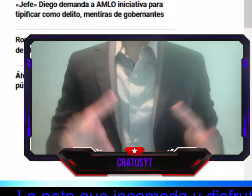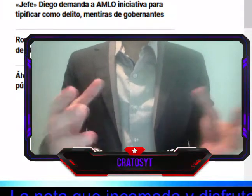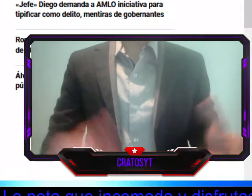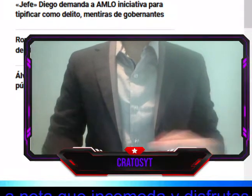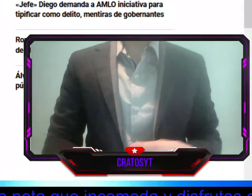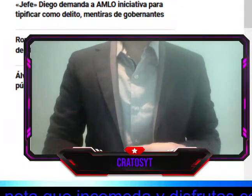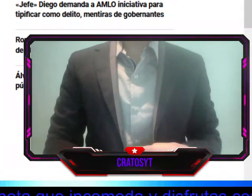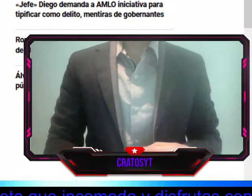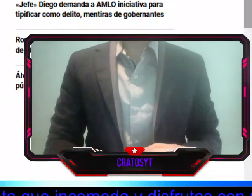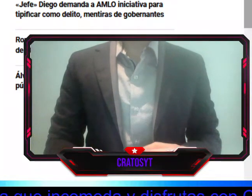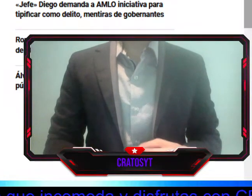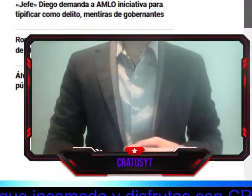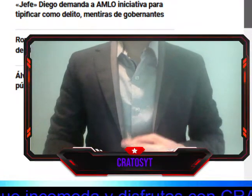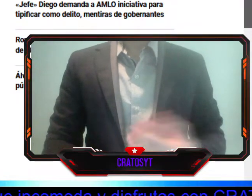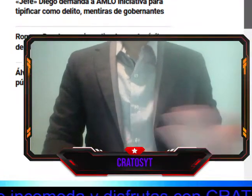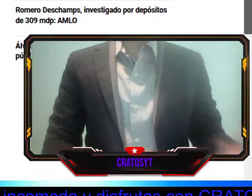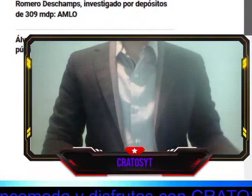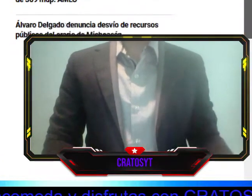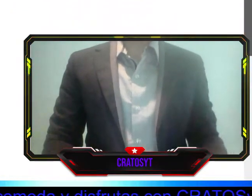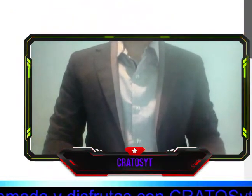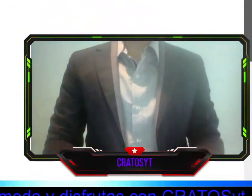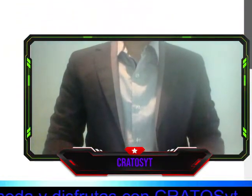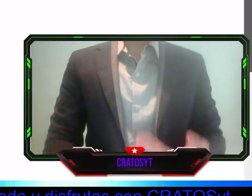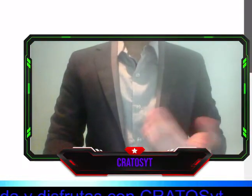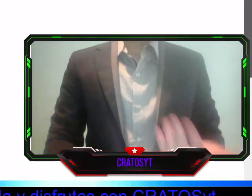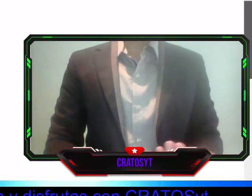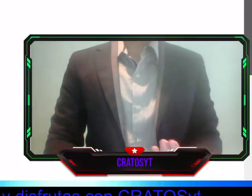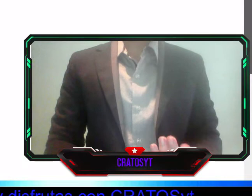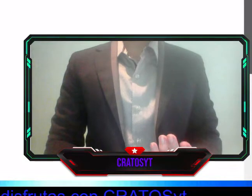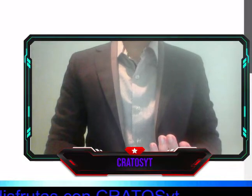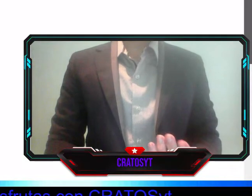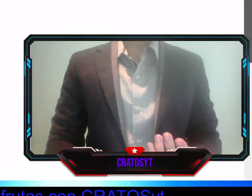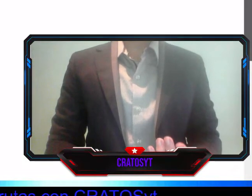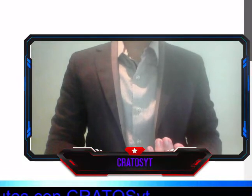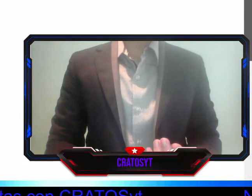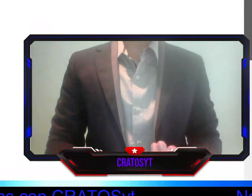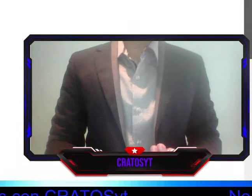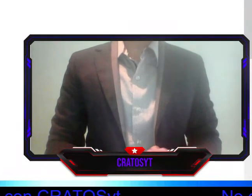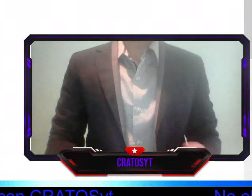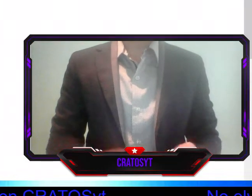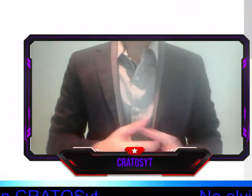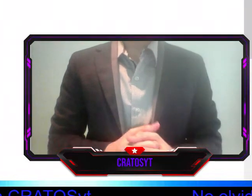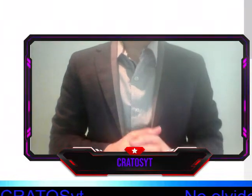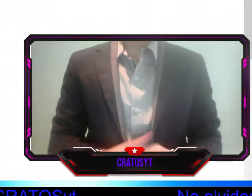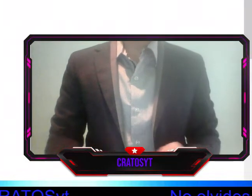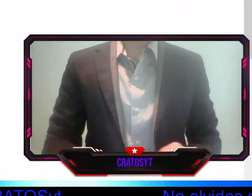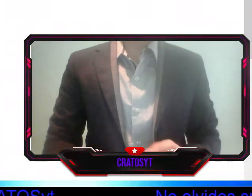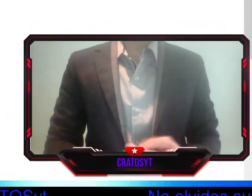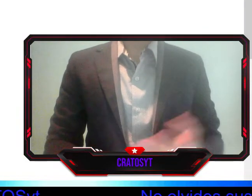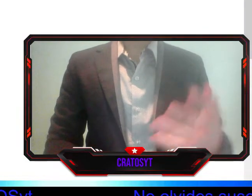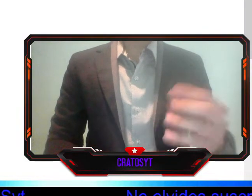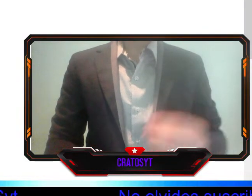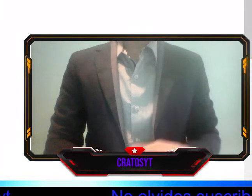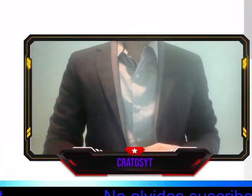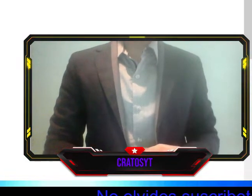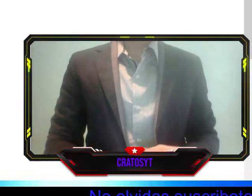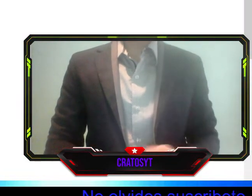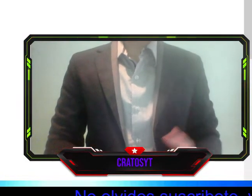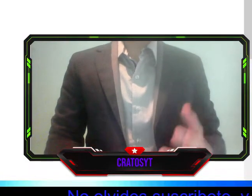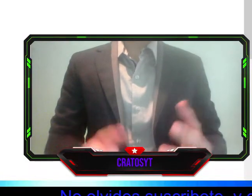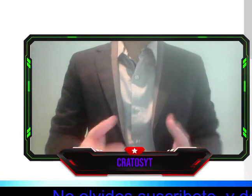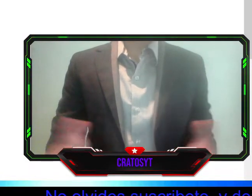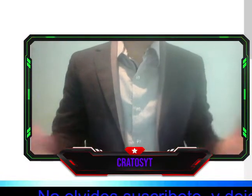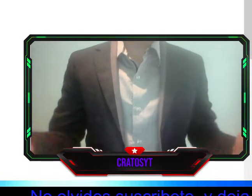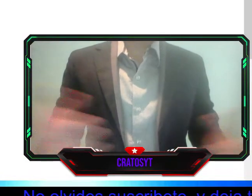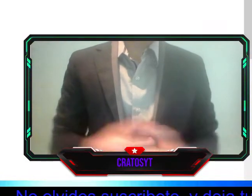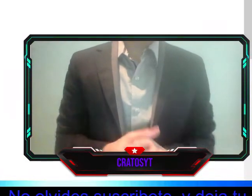a la problemática que se tiene, qué más que bien. Y a lo mejor esto no les va a gustar a varios personajes de la oposición que dicen, no, es que Andrés Manuel